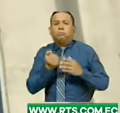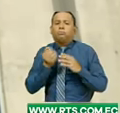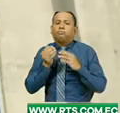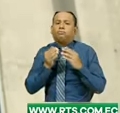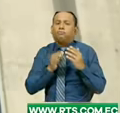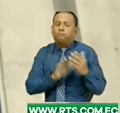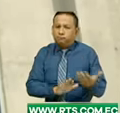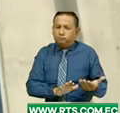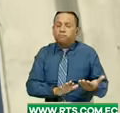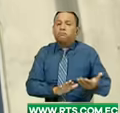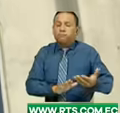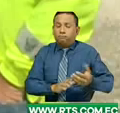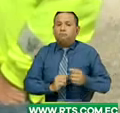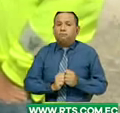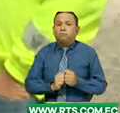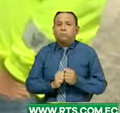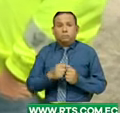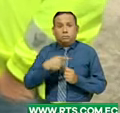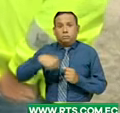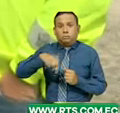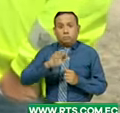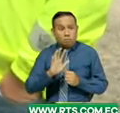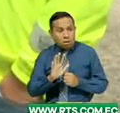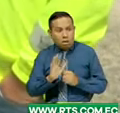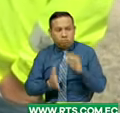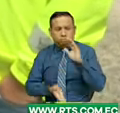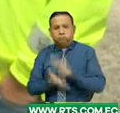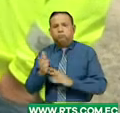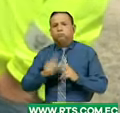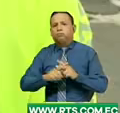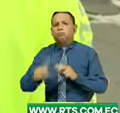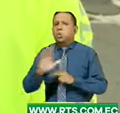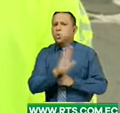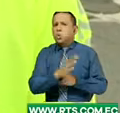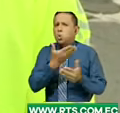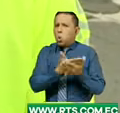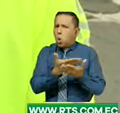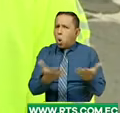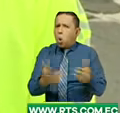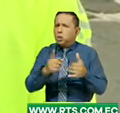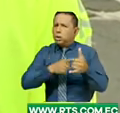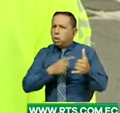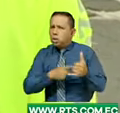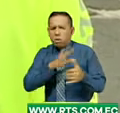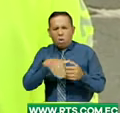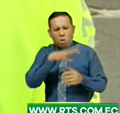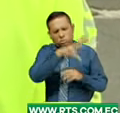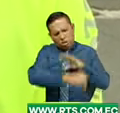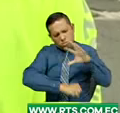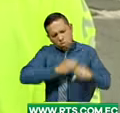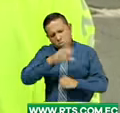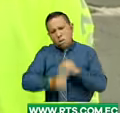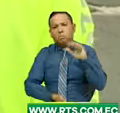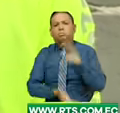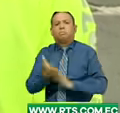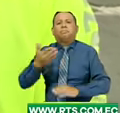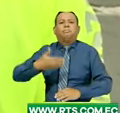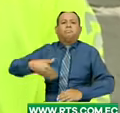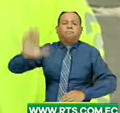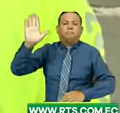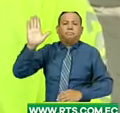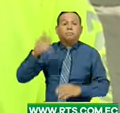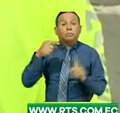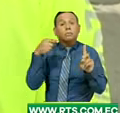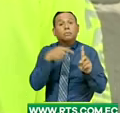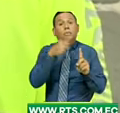la vida y los desconocidos se llevaron sus documentos y celular. Después de haber salido de su horario laboral, se habían reunido para